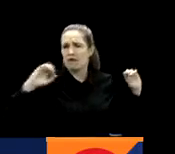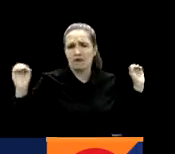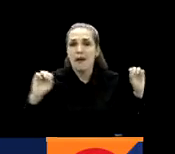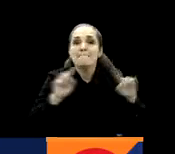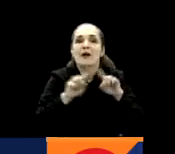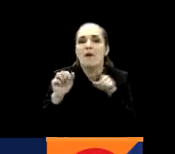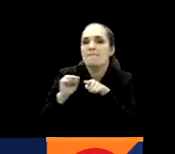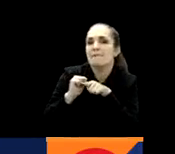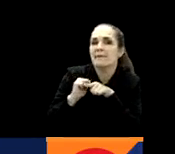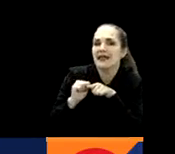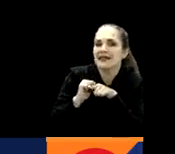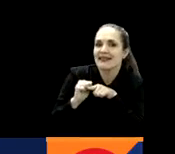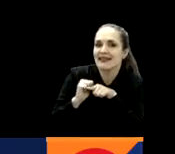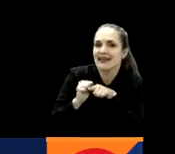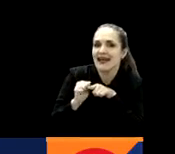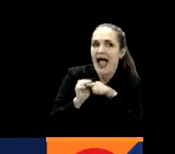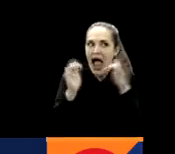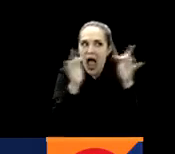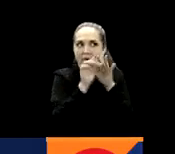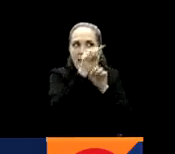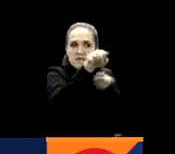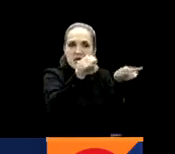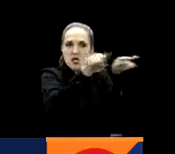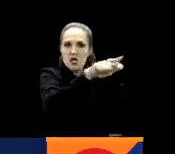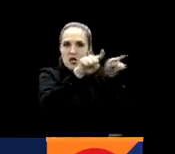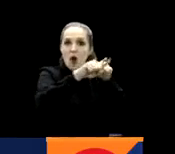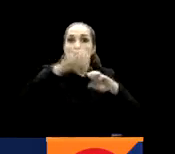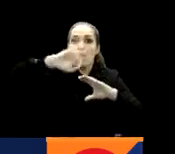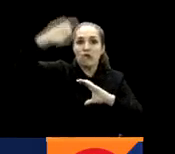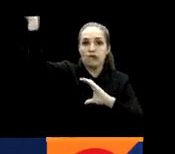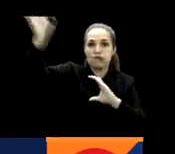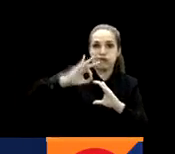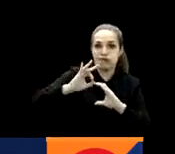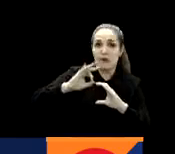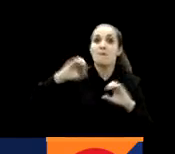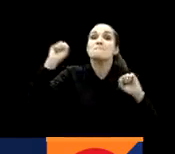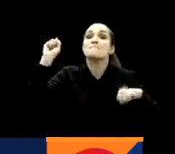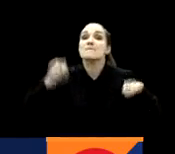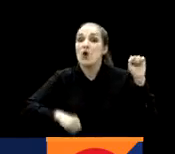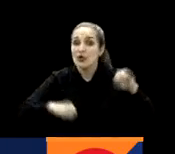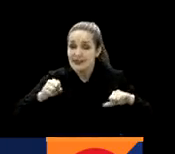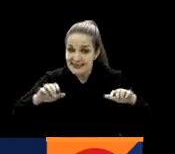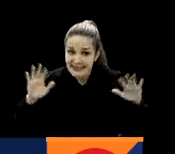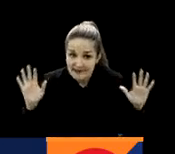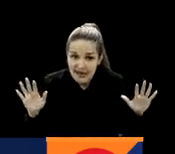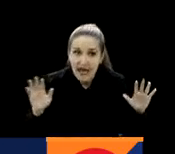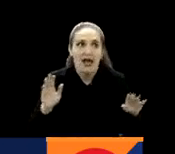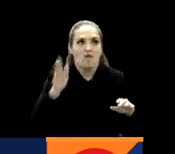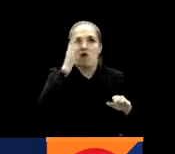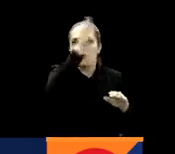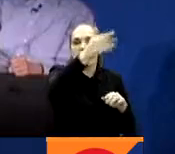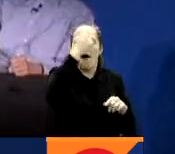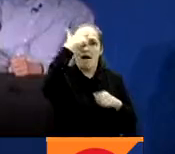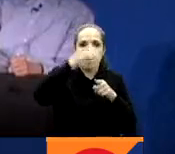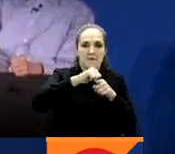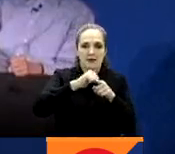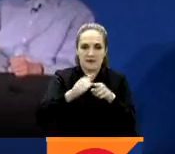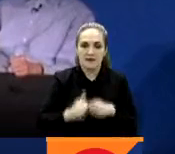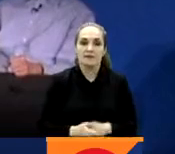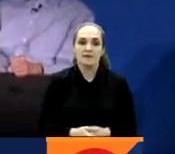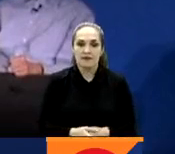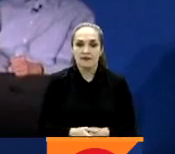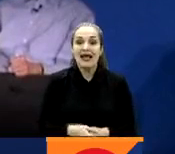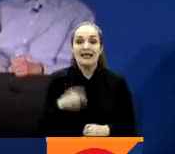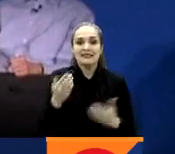planeta si pertenecen a una clase de cuerpos conocidos como objetos cercanos a la tierra que se aproximan a menos de 50 millones de kilómetros por eso